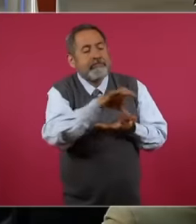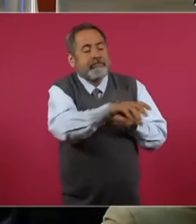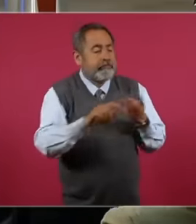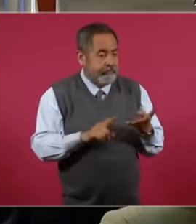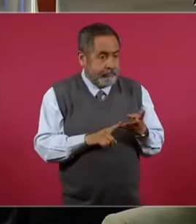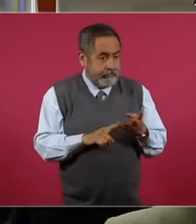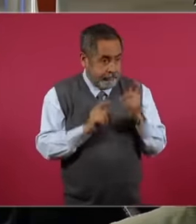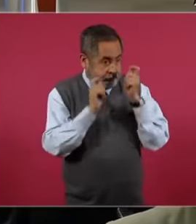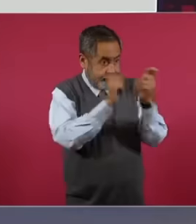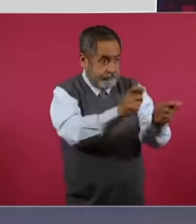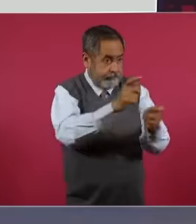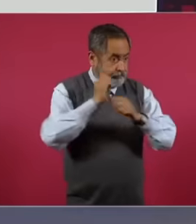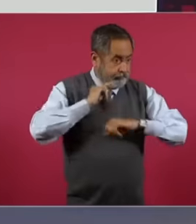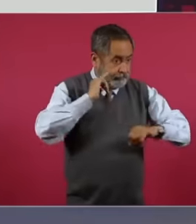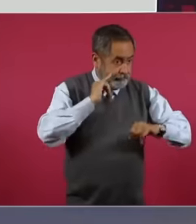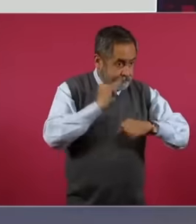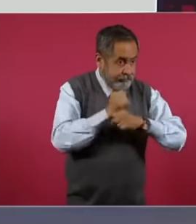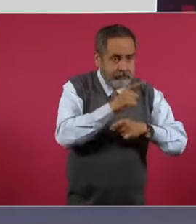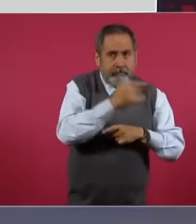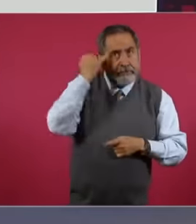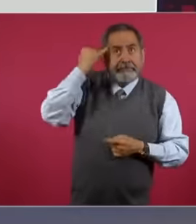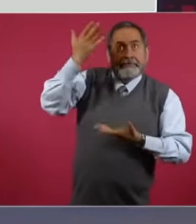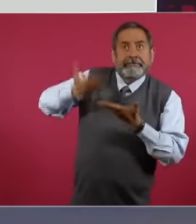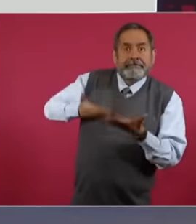la investigación o la propones?